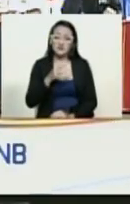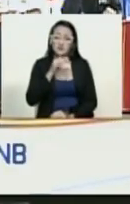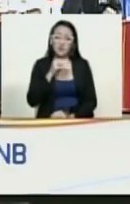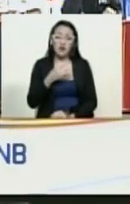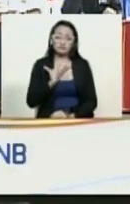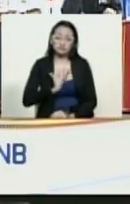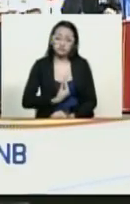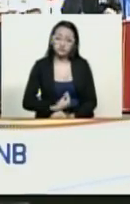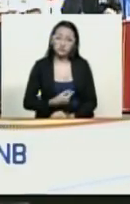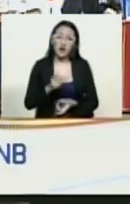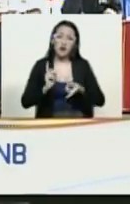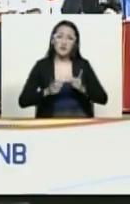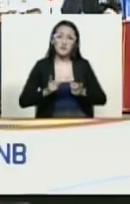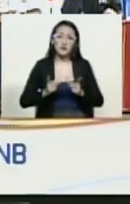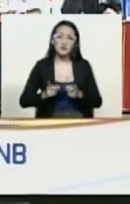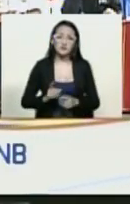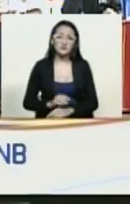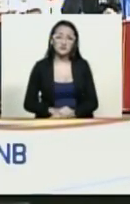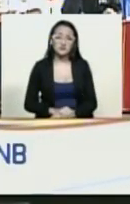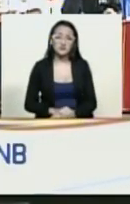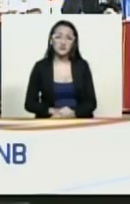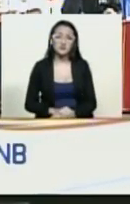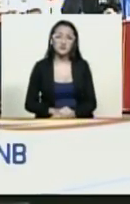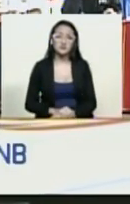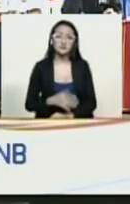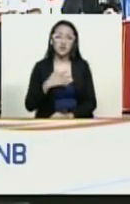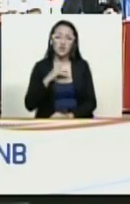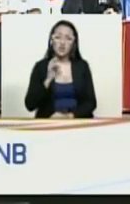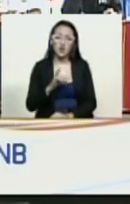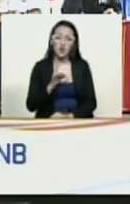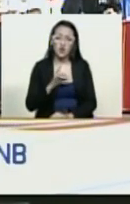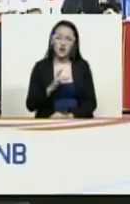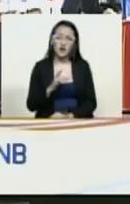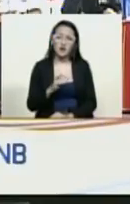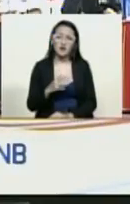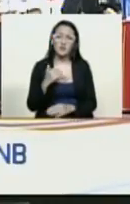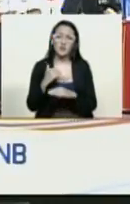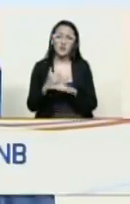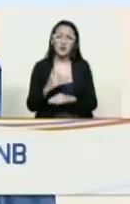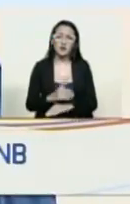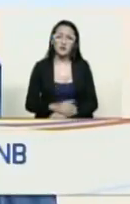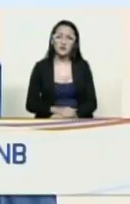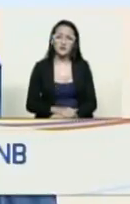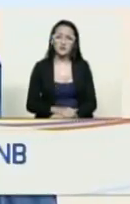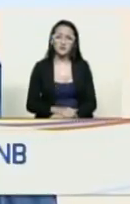morales que son tan dolorosas como las bajas físicas,